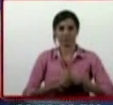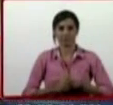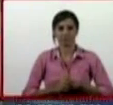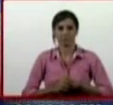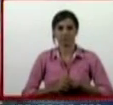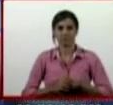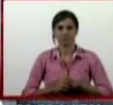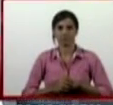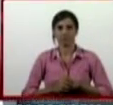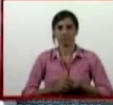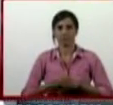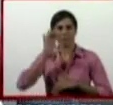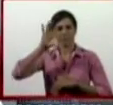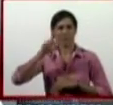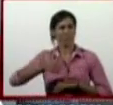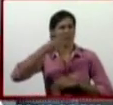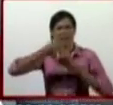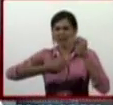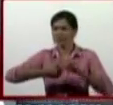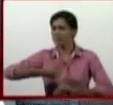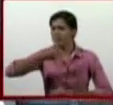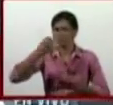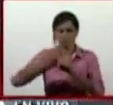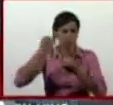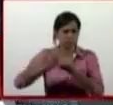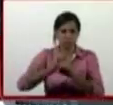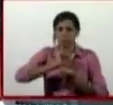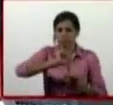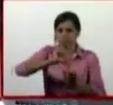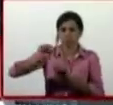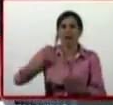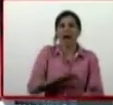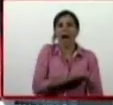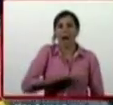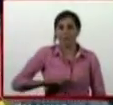El país que más ha hecho contra el hambre.